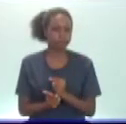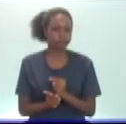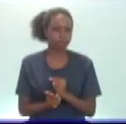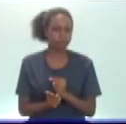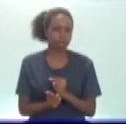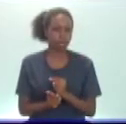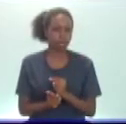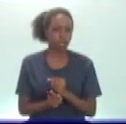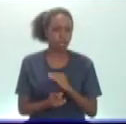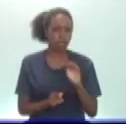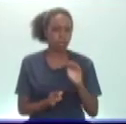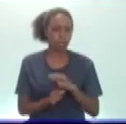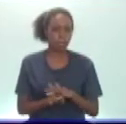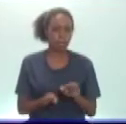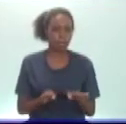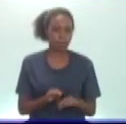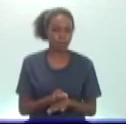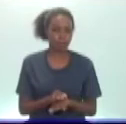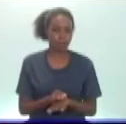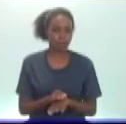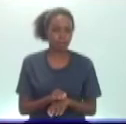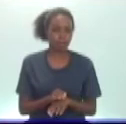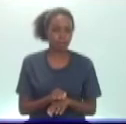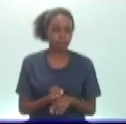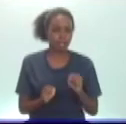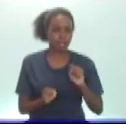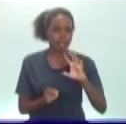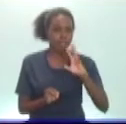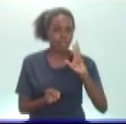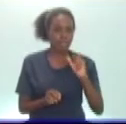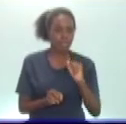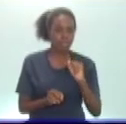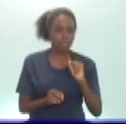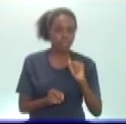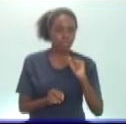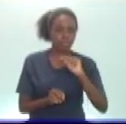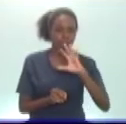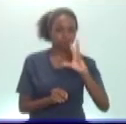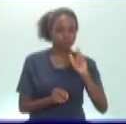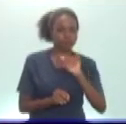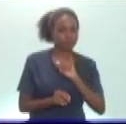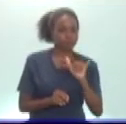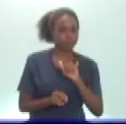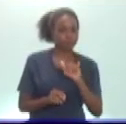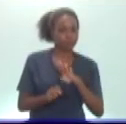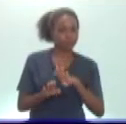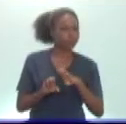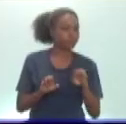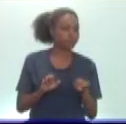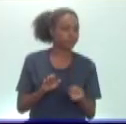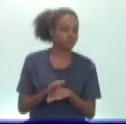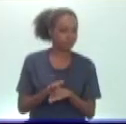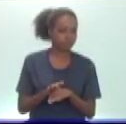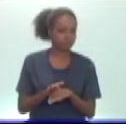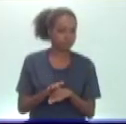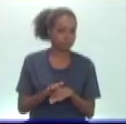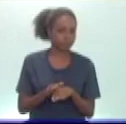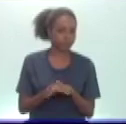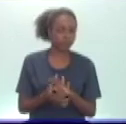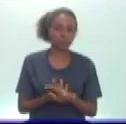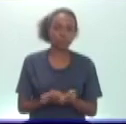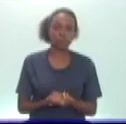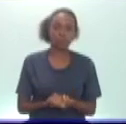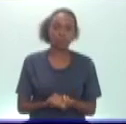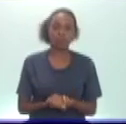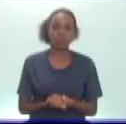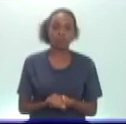60, 34 y 30. Por lo tanto, el resultado estimado va a ser menor al resultado real del ejercicio. Vamos